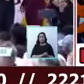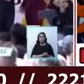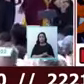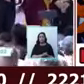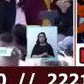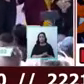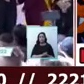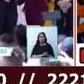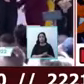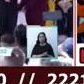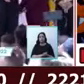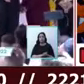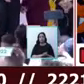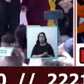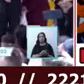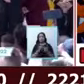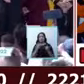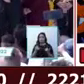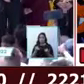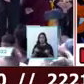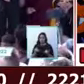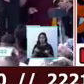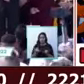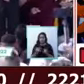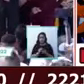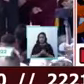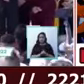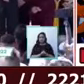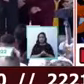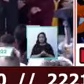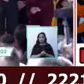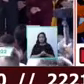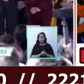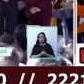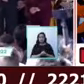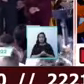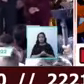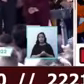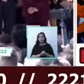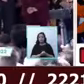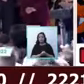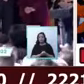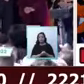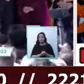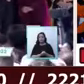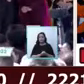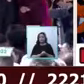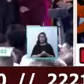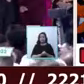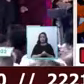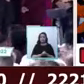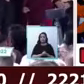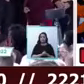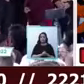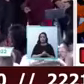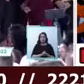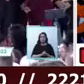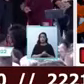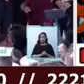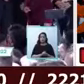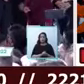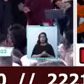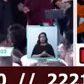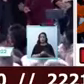Poder. Muchas gracias. ¿Cómo está la situación allá? Pues seguimos ahí en